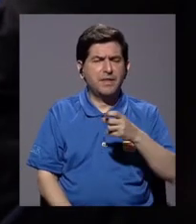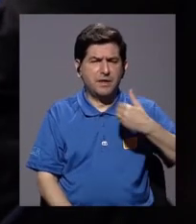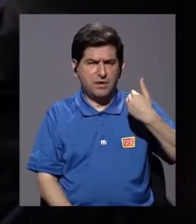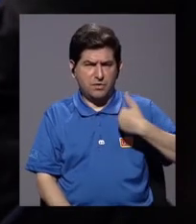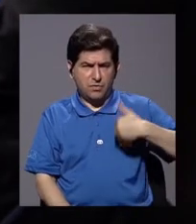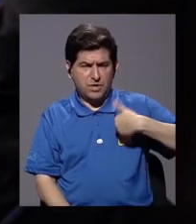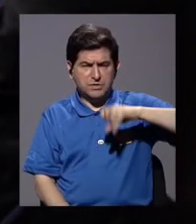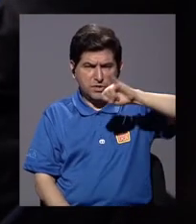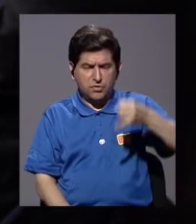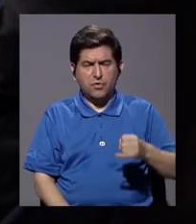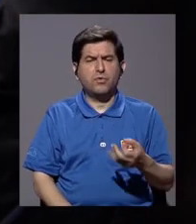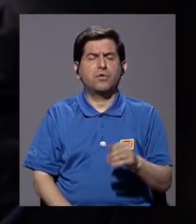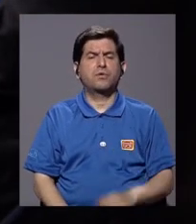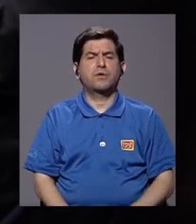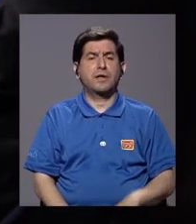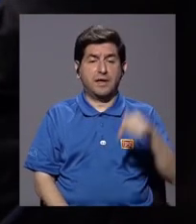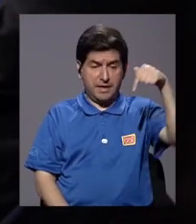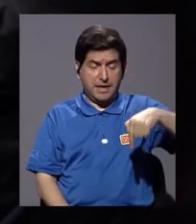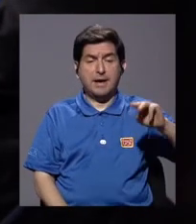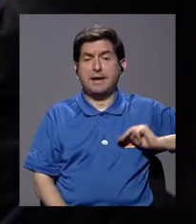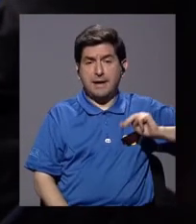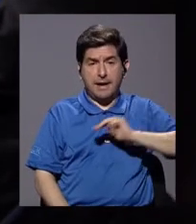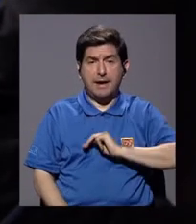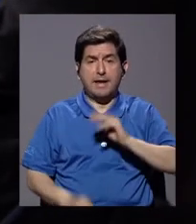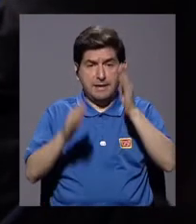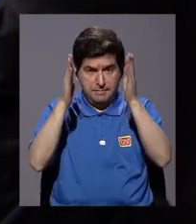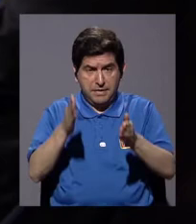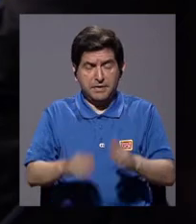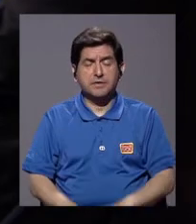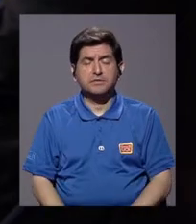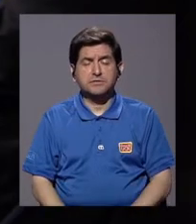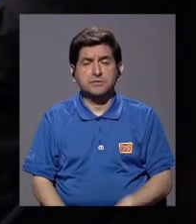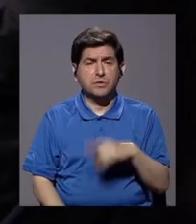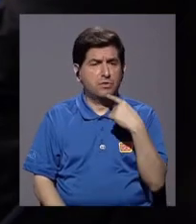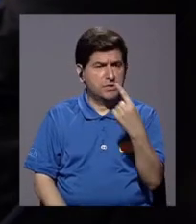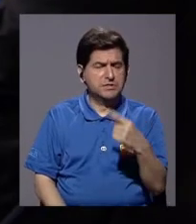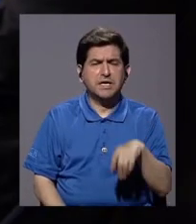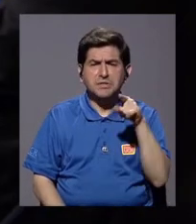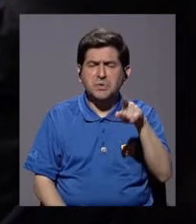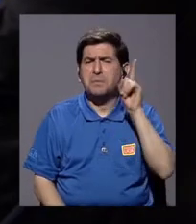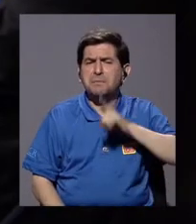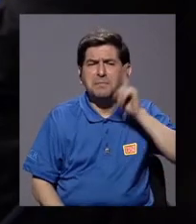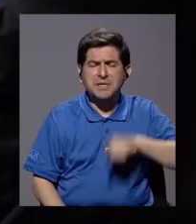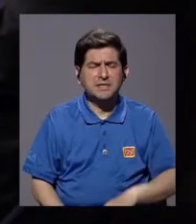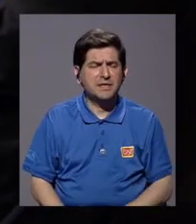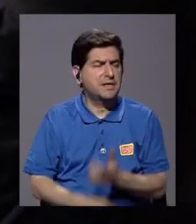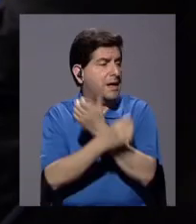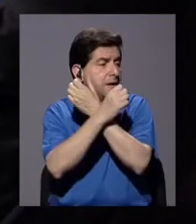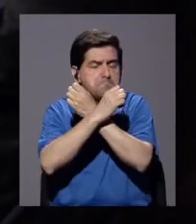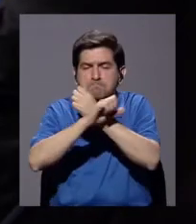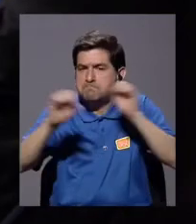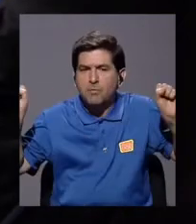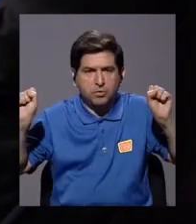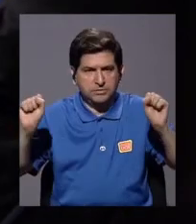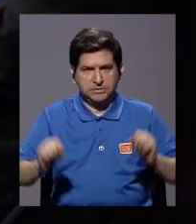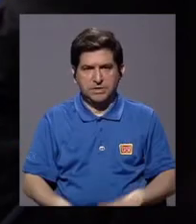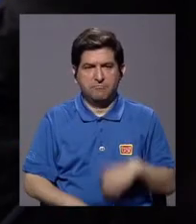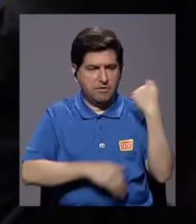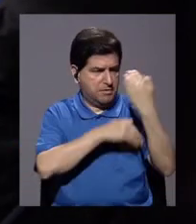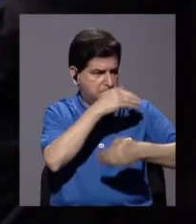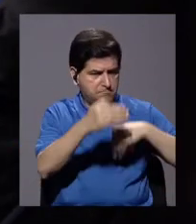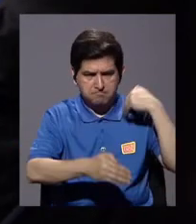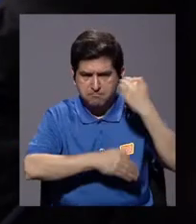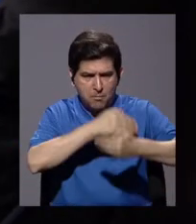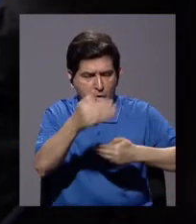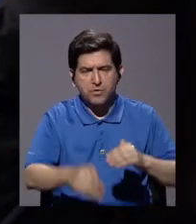momento determinado en este programa y teníamos al ministro. Y don Jorge dijo, lo que dice el ministro es mentira. Es imposible lograr que este